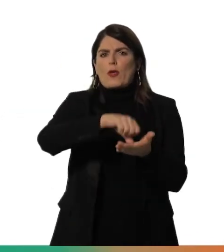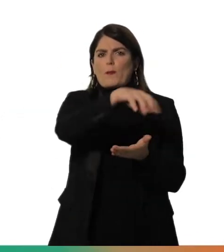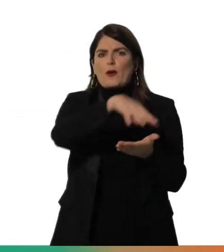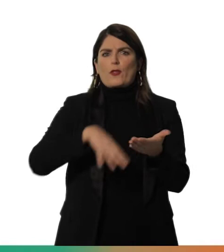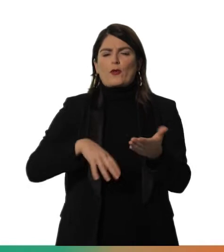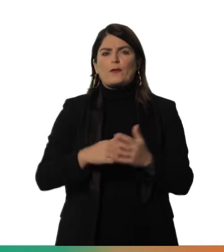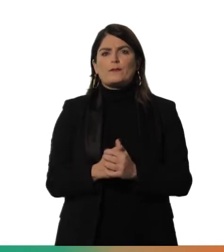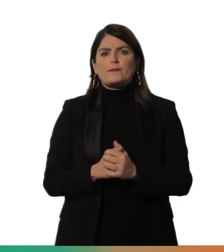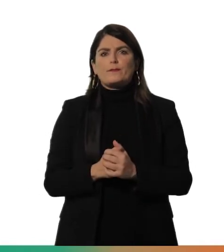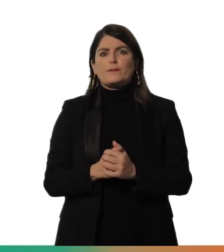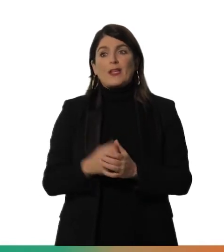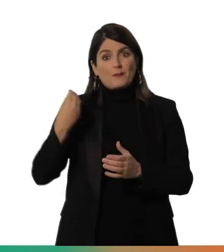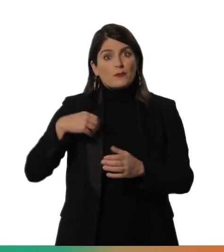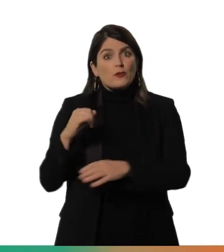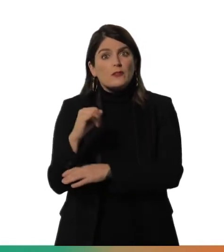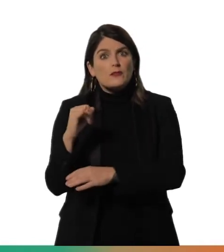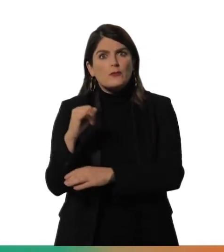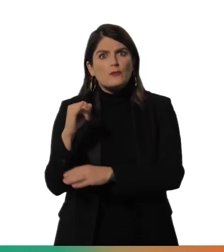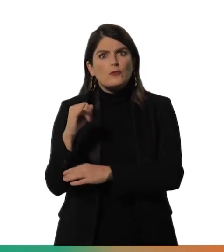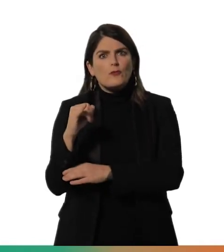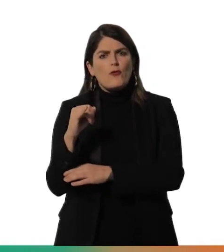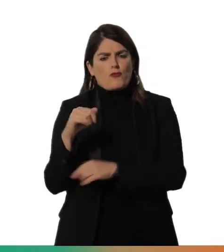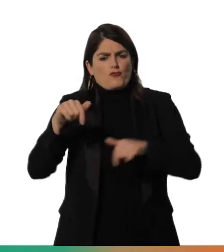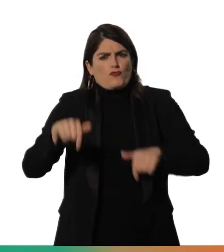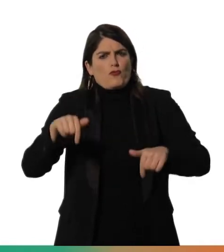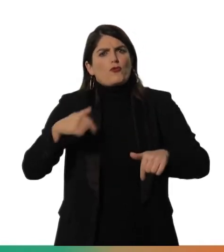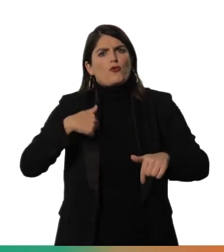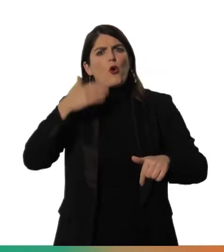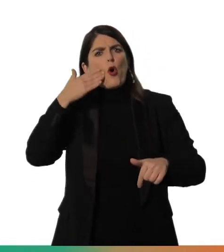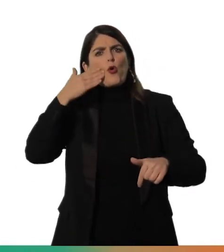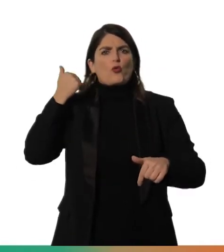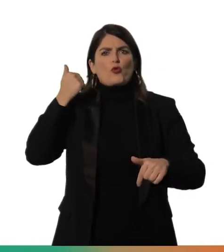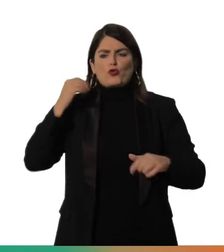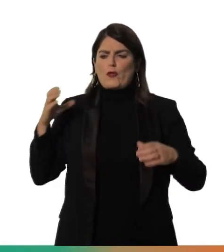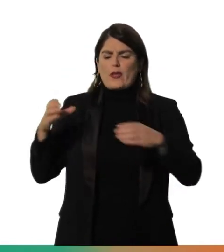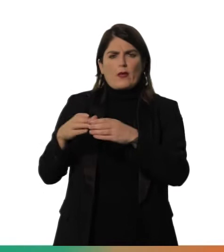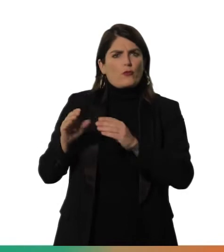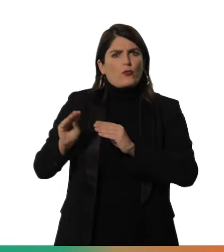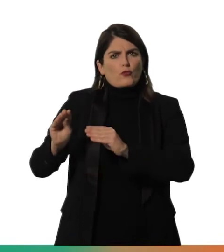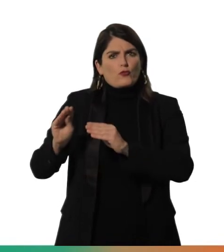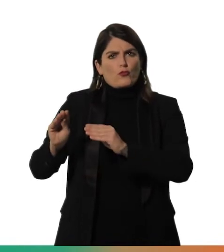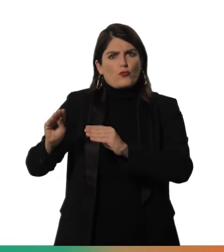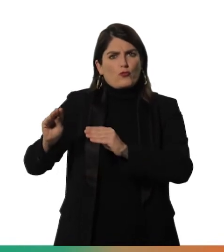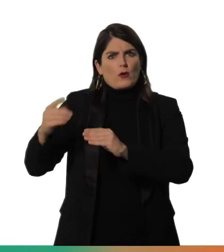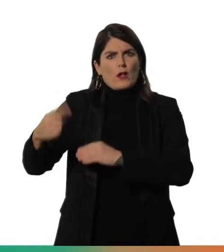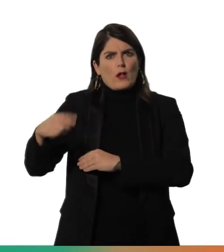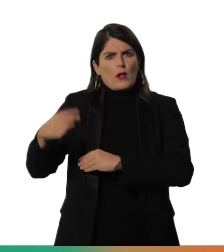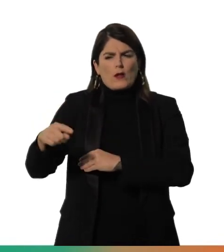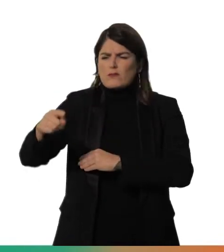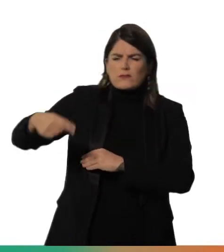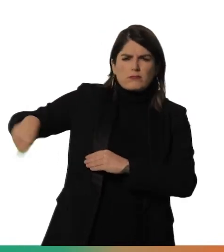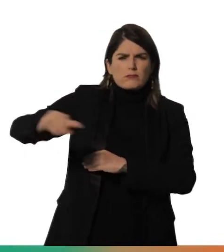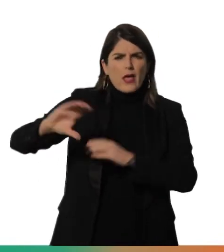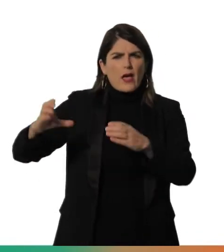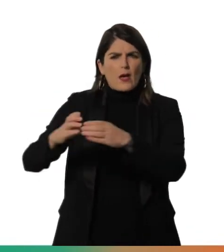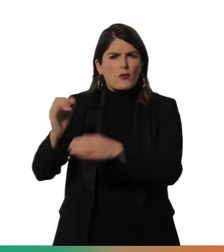Barcelona. Un IMD que hoy yo puedo decir que estoy orgulloso por el equipo que tienen. Vale